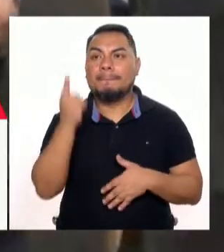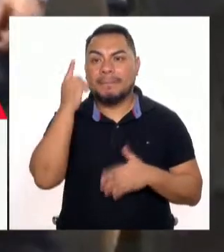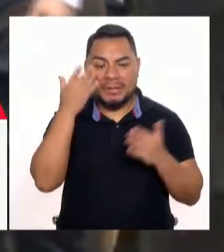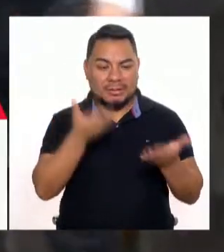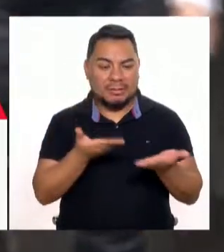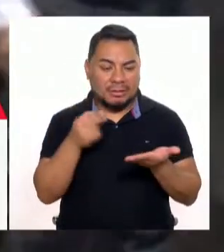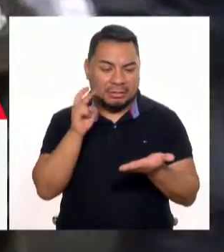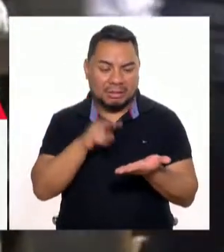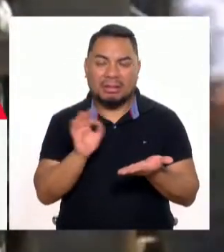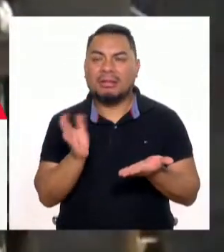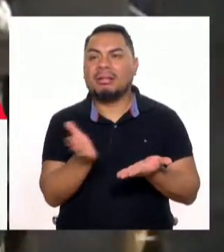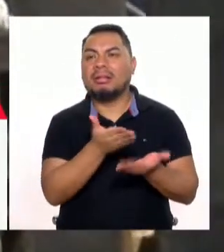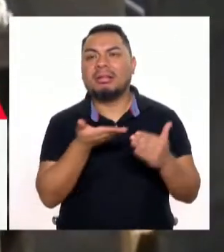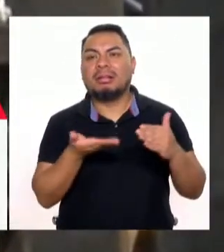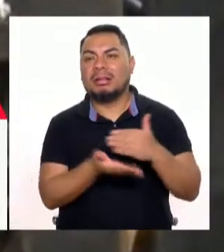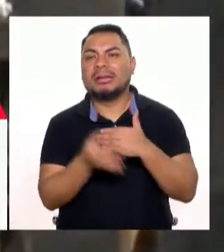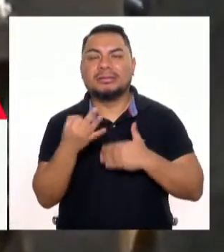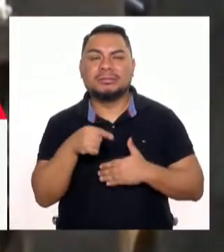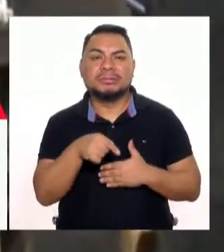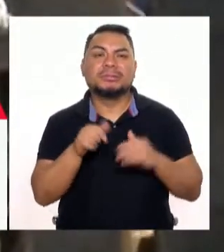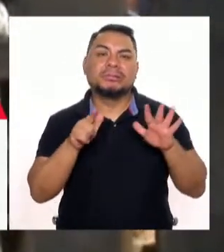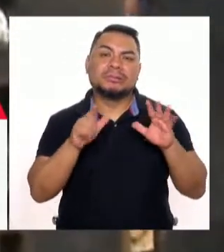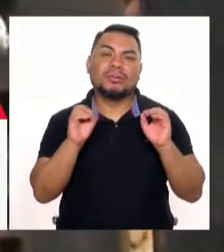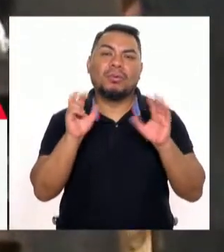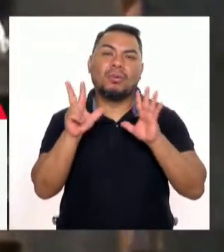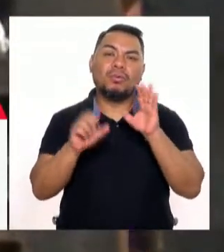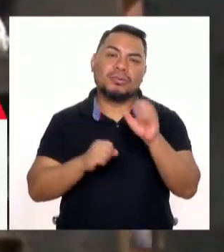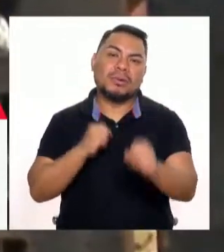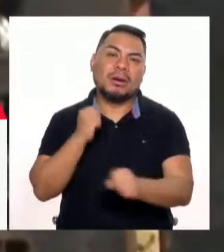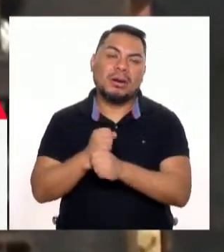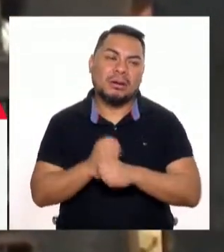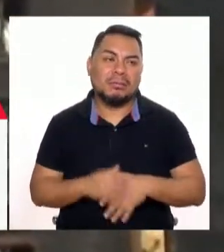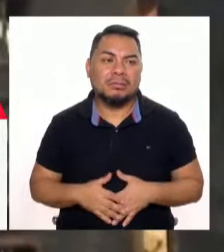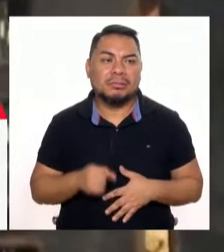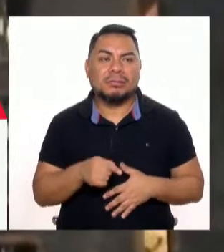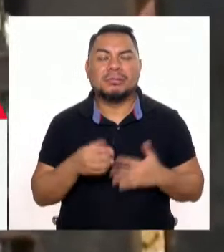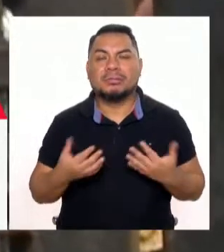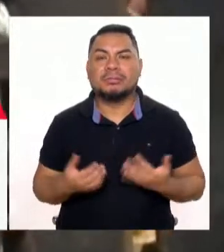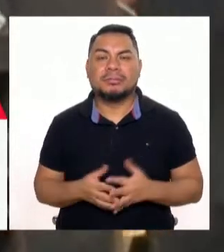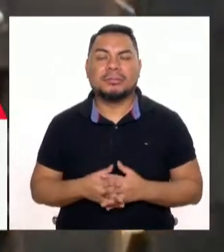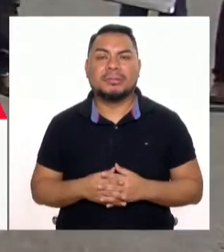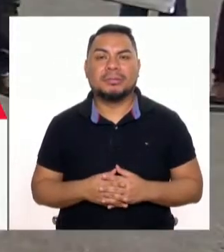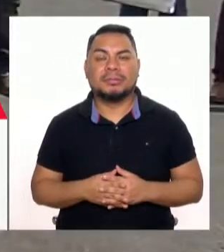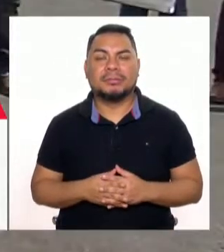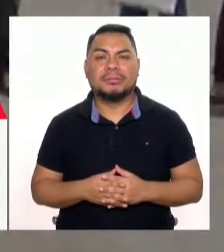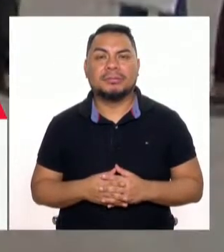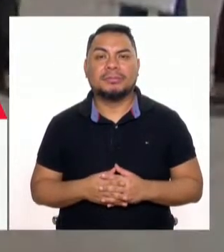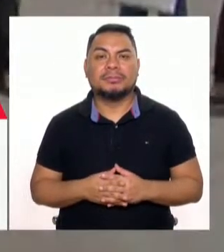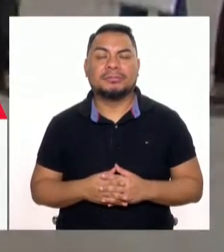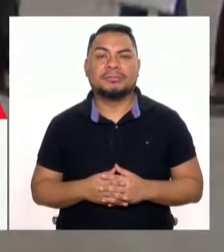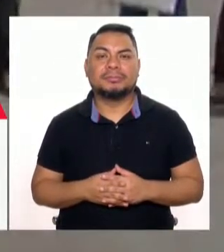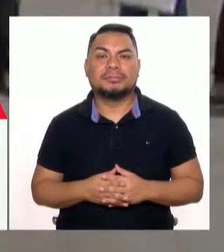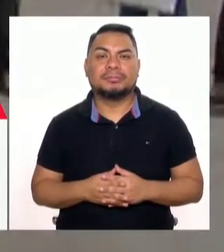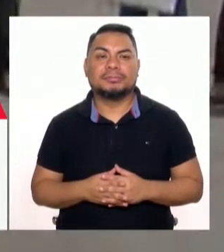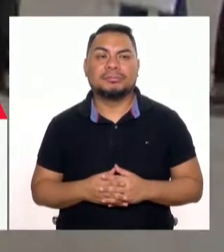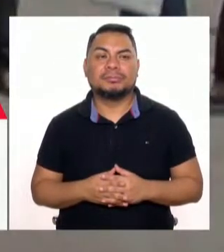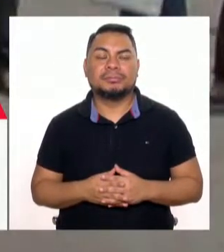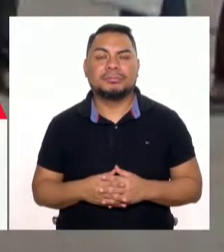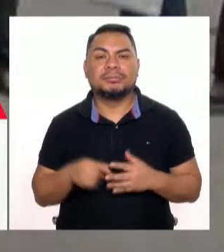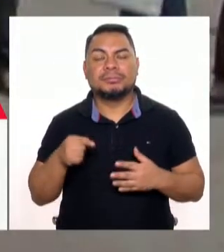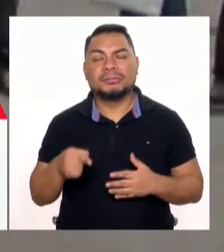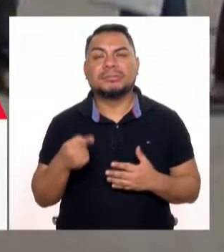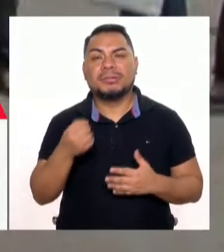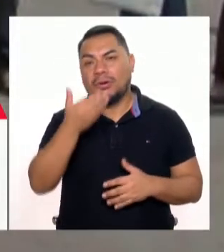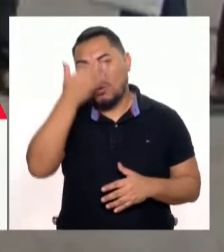son expedientes que ha pasado siete ocho años han sido dados de repente